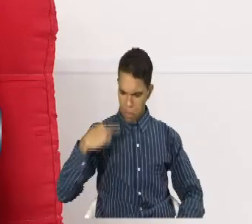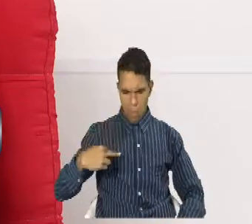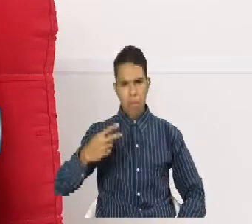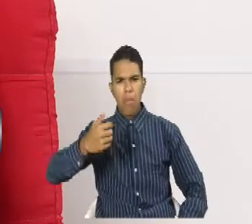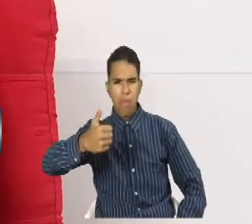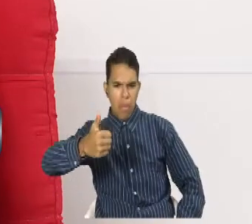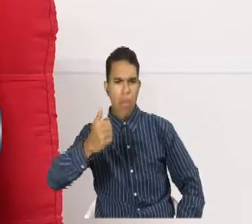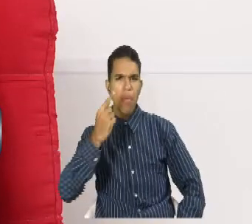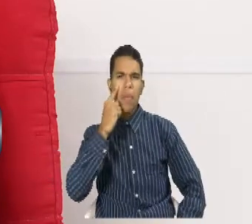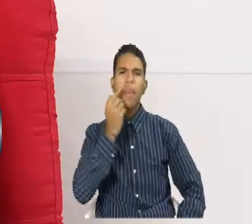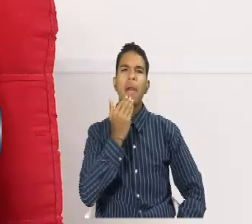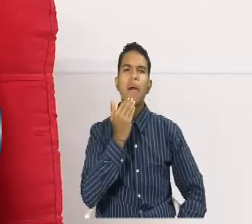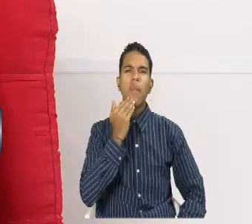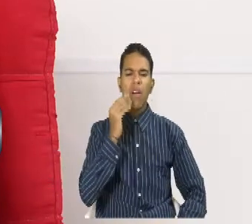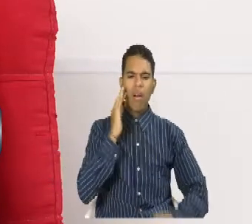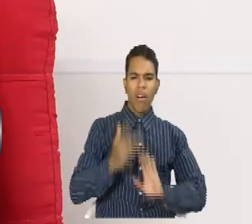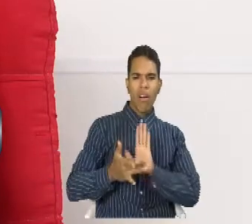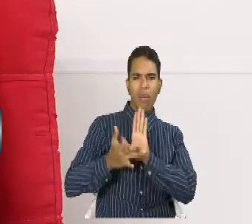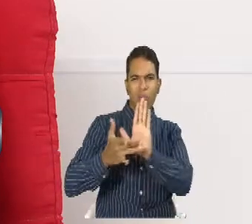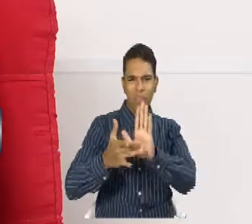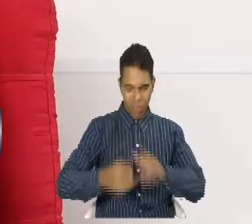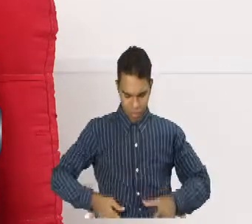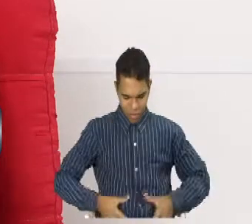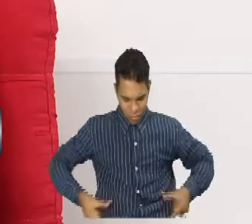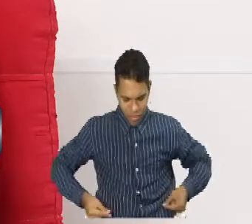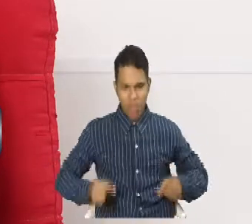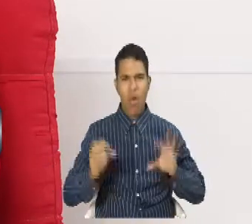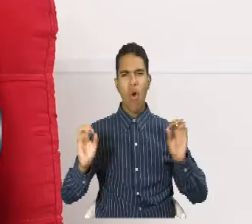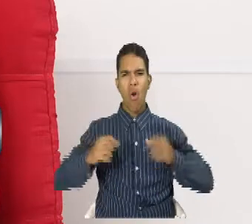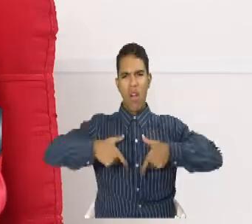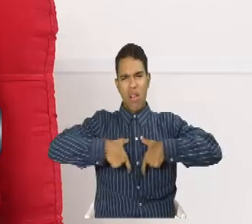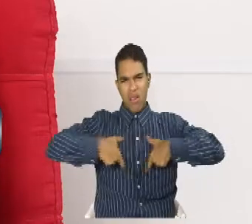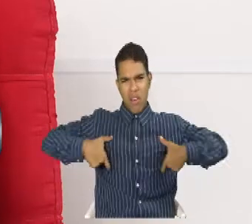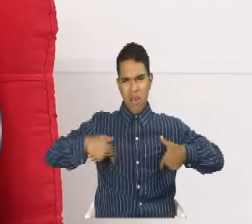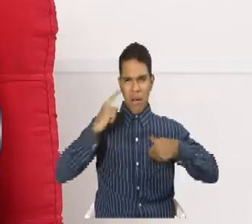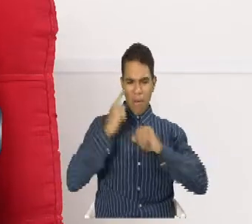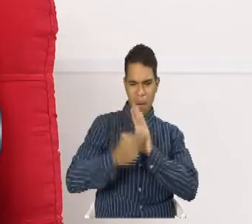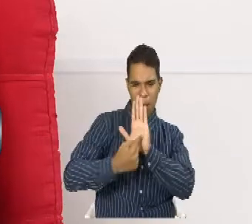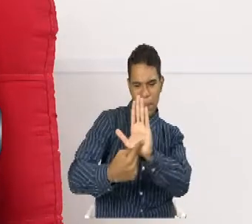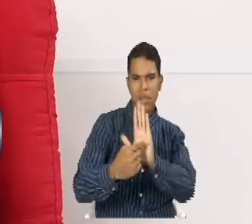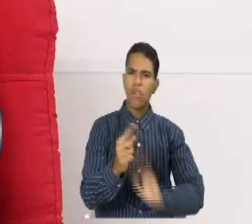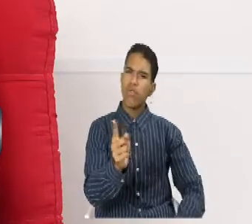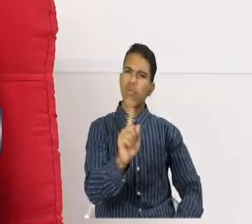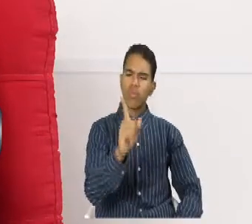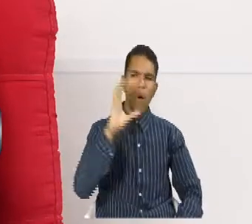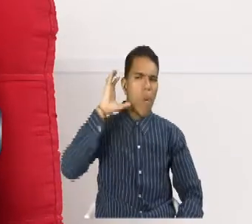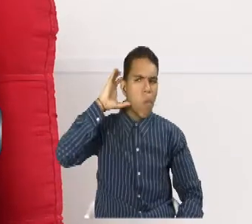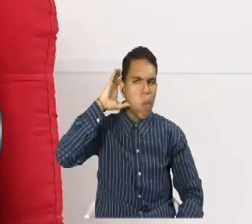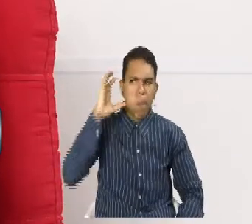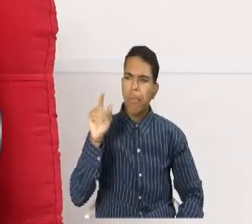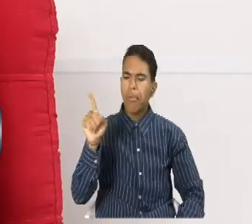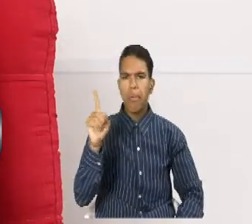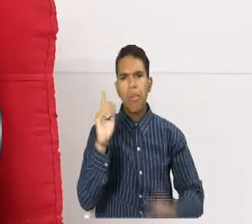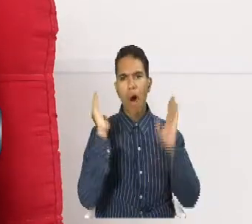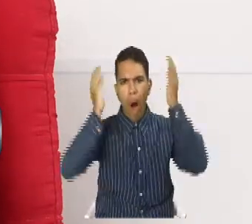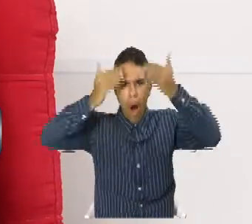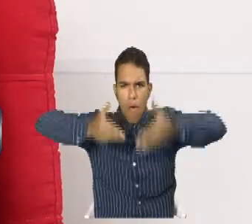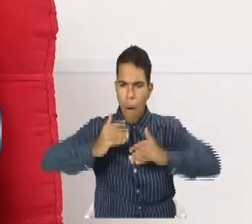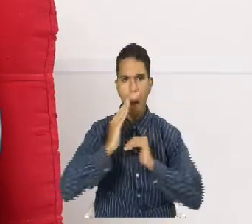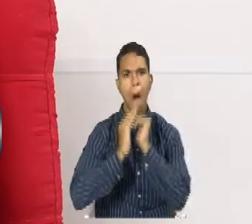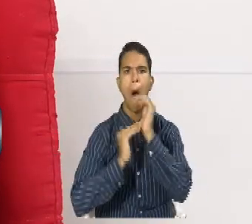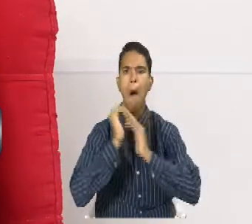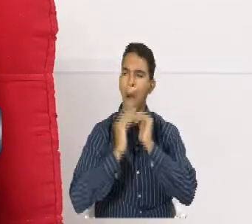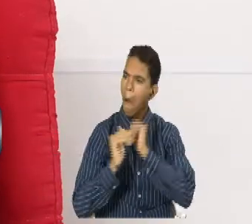ropa interior, que no se marque el brasier, hay veces ropa muy ajustada y allá pueden conseguir esa faja que les haga ver ese cuerpo armonioso,